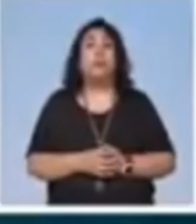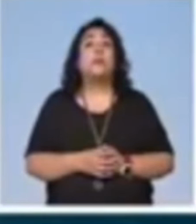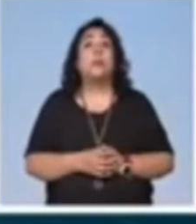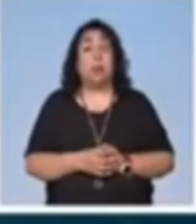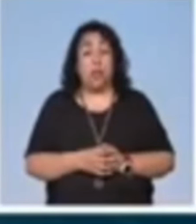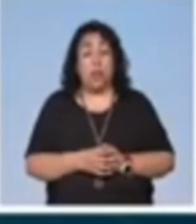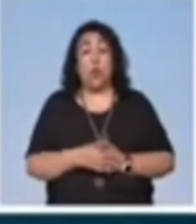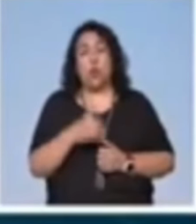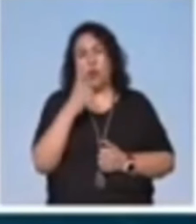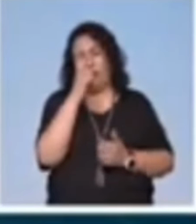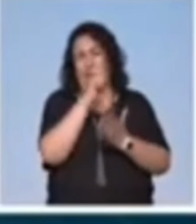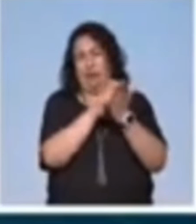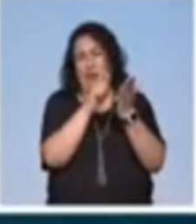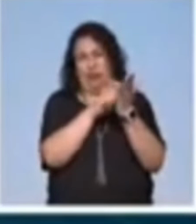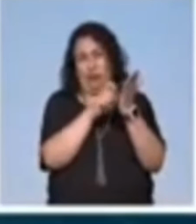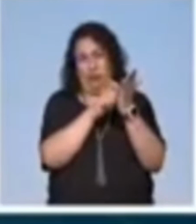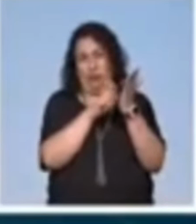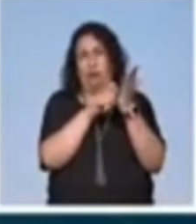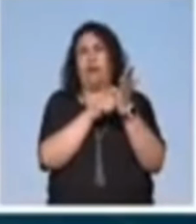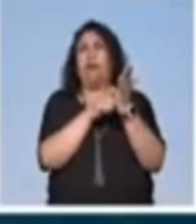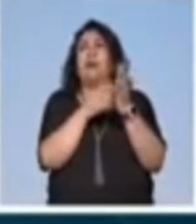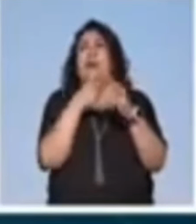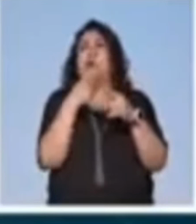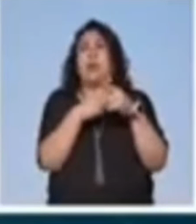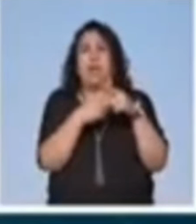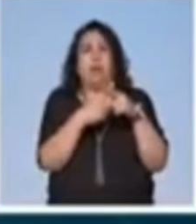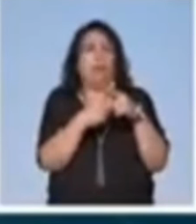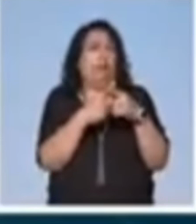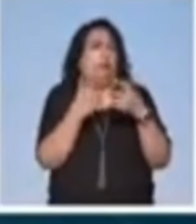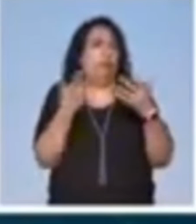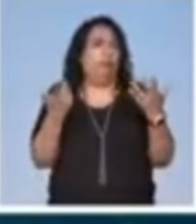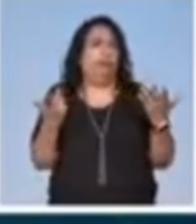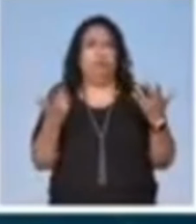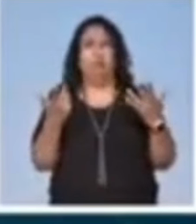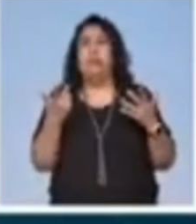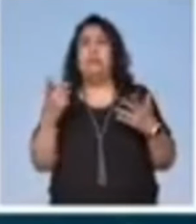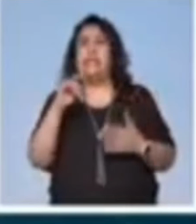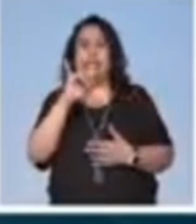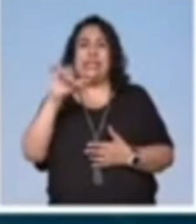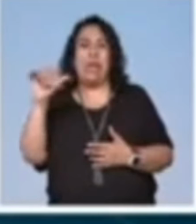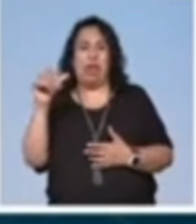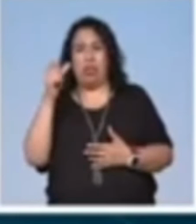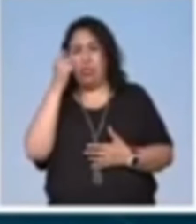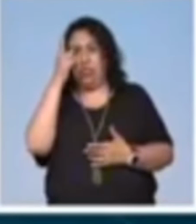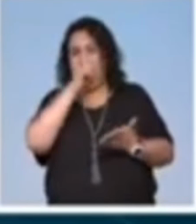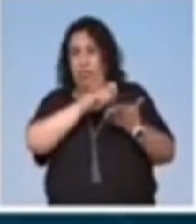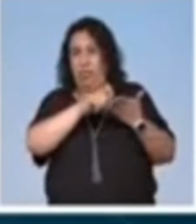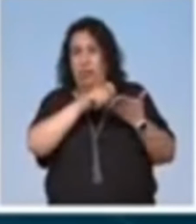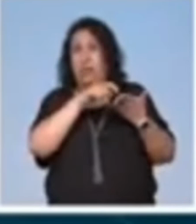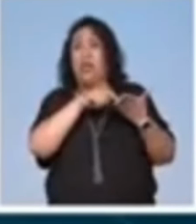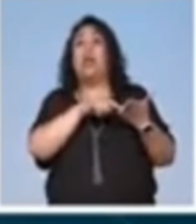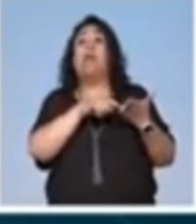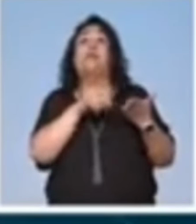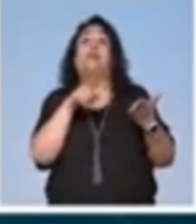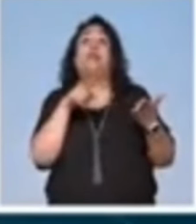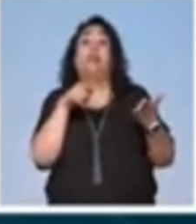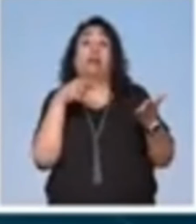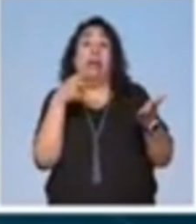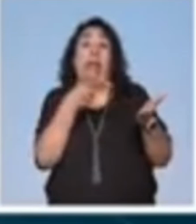Si una obra hecha por un sistema de inteligencia artificial se